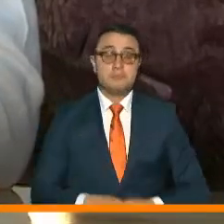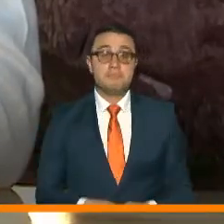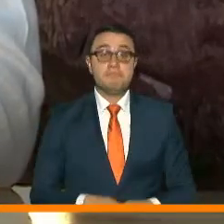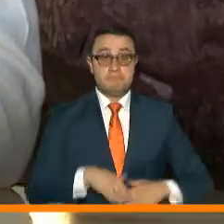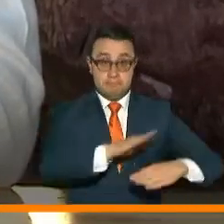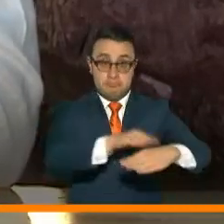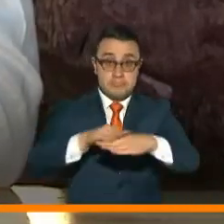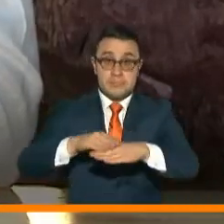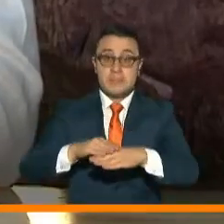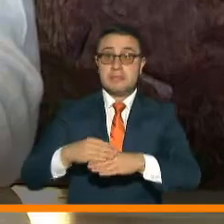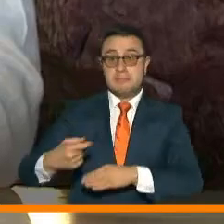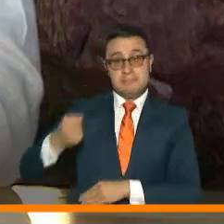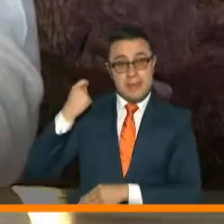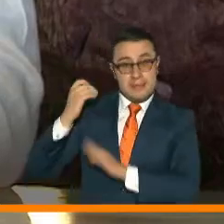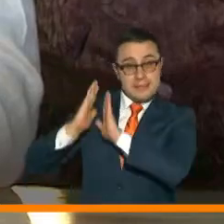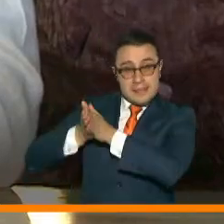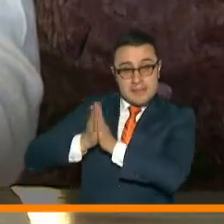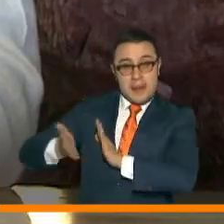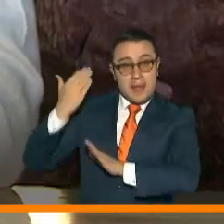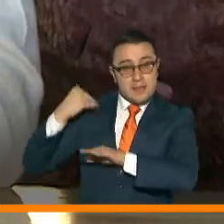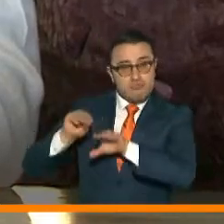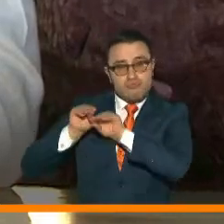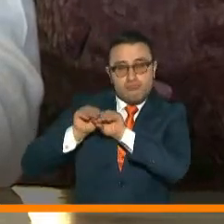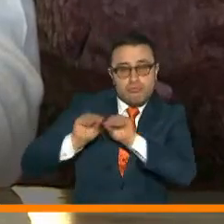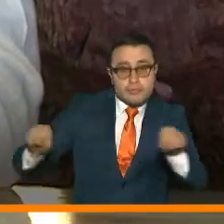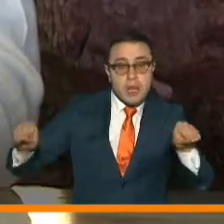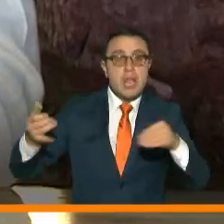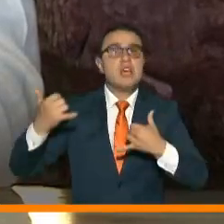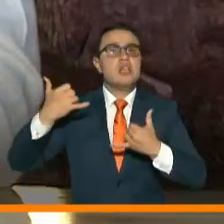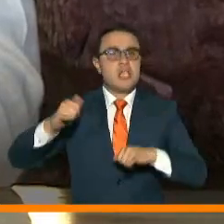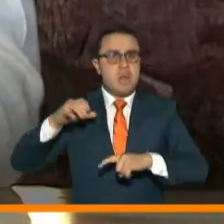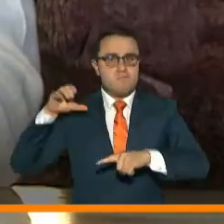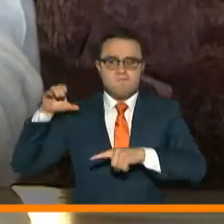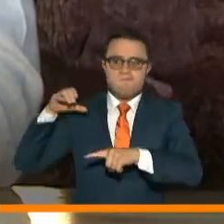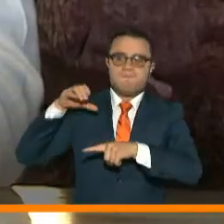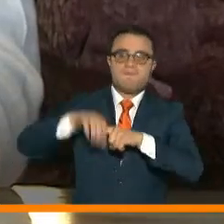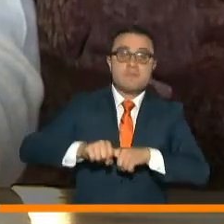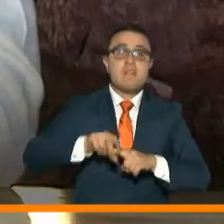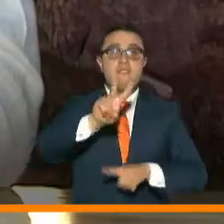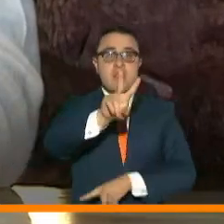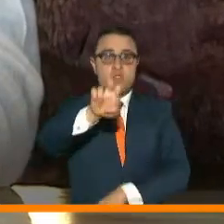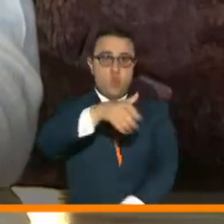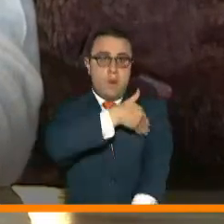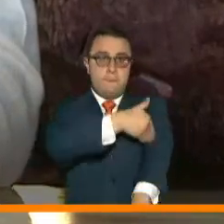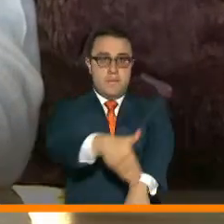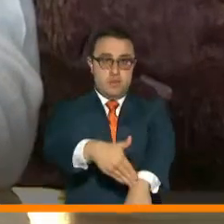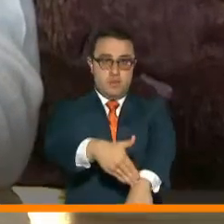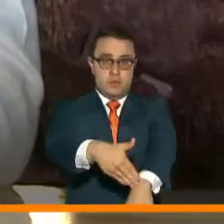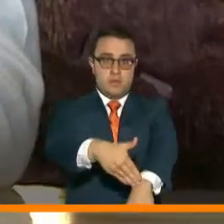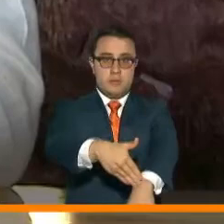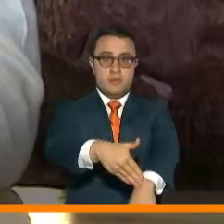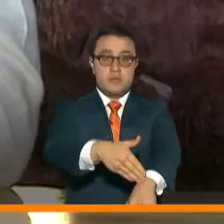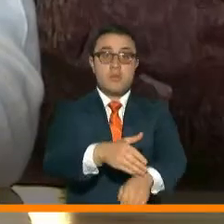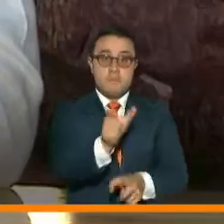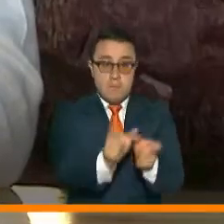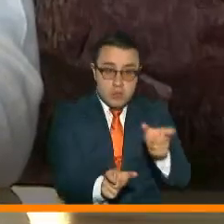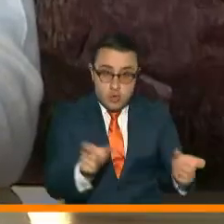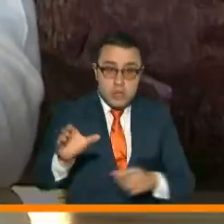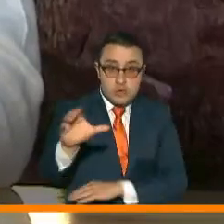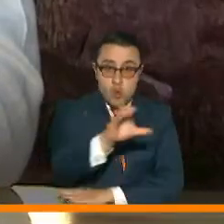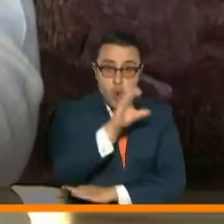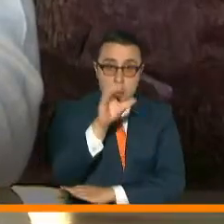el mes de diciembre, que ya habíamos garantizado tener 29 millones de